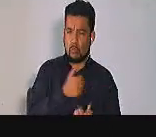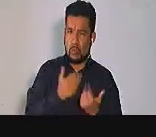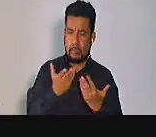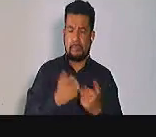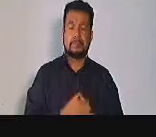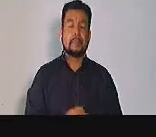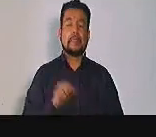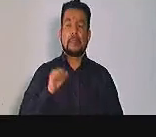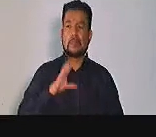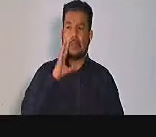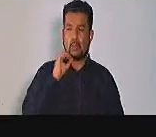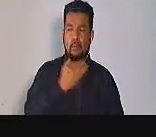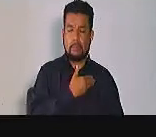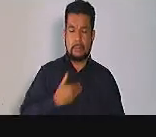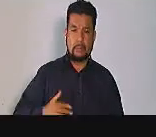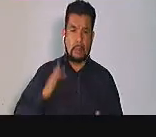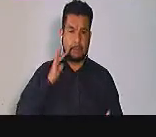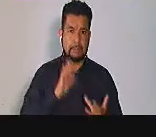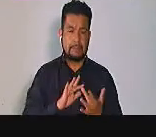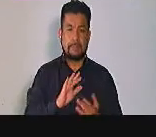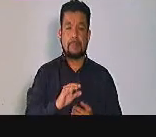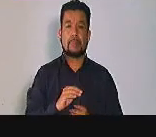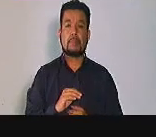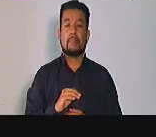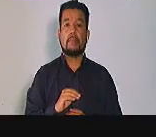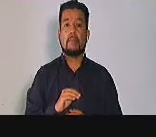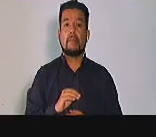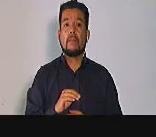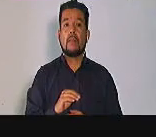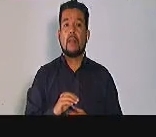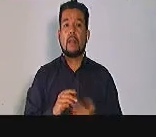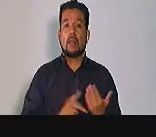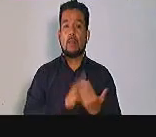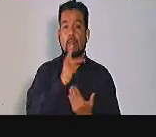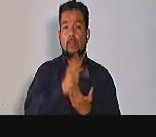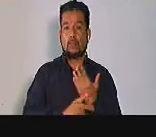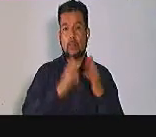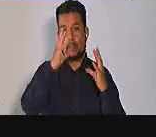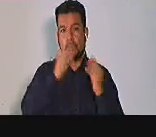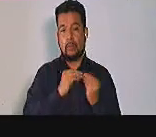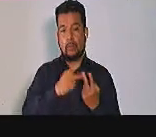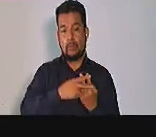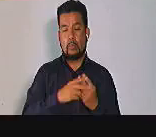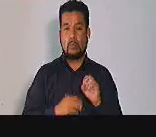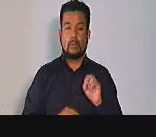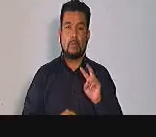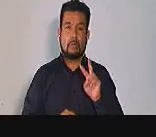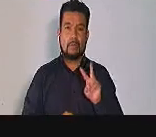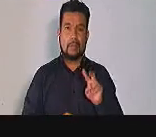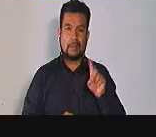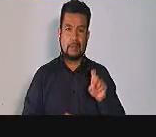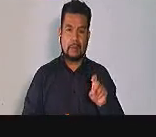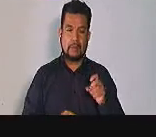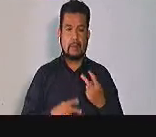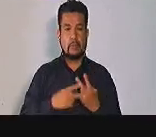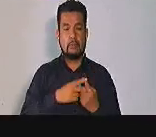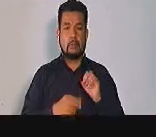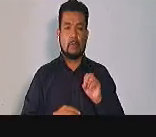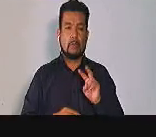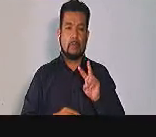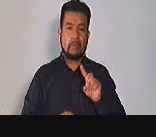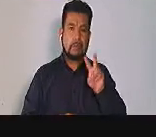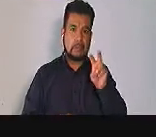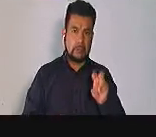Sí, señor presidente. Se trata de los proyectos de acuerdo, señor presidente, 026 y 027, los